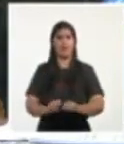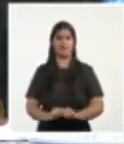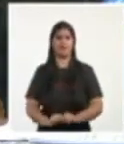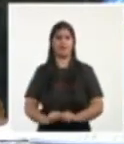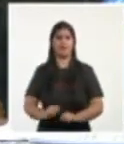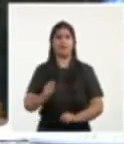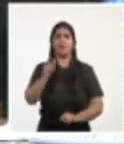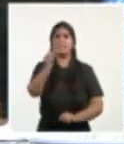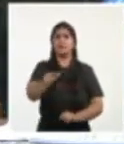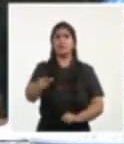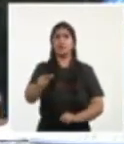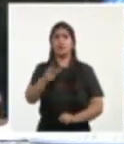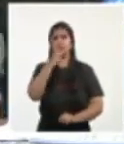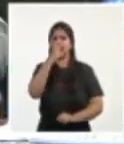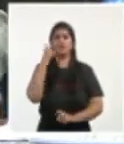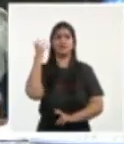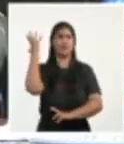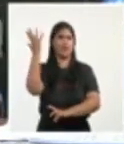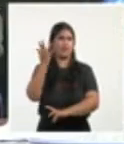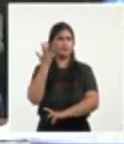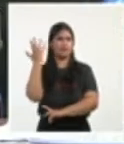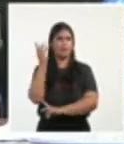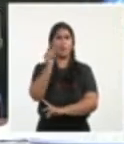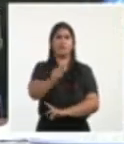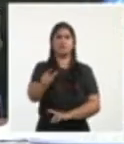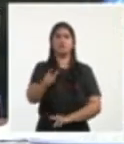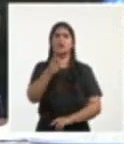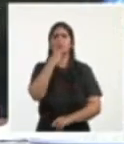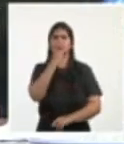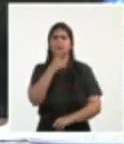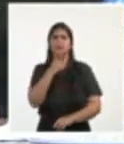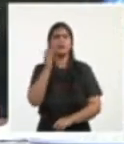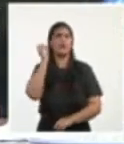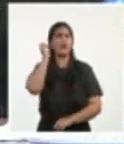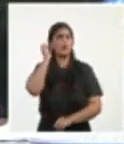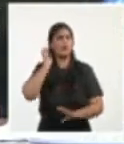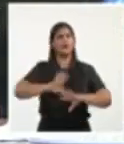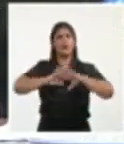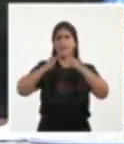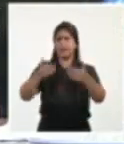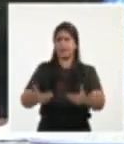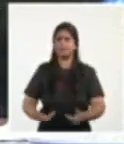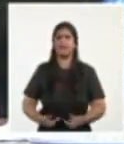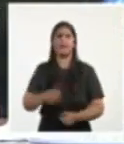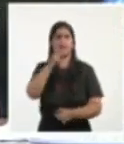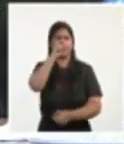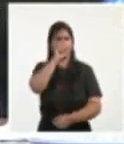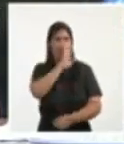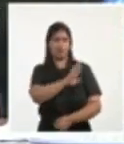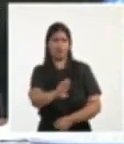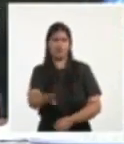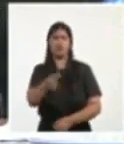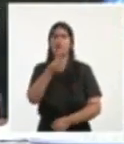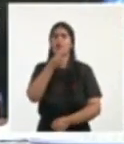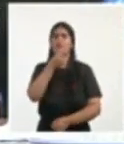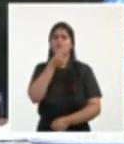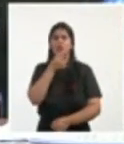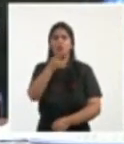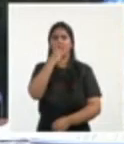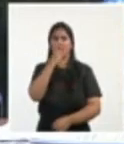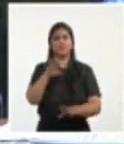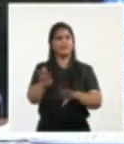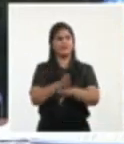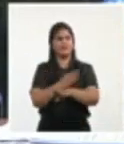que se hace de manera integral. Este sistema de salud estadístico cubano se caracteriza, como expliqué, por